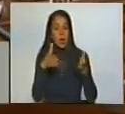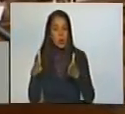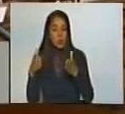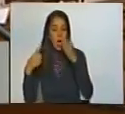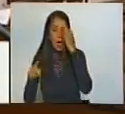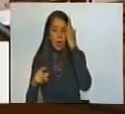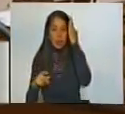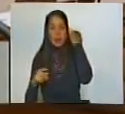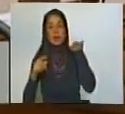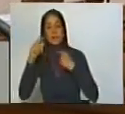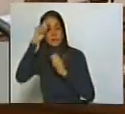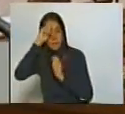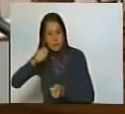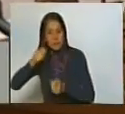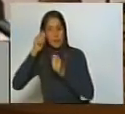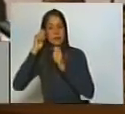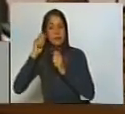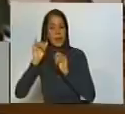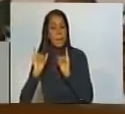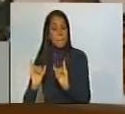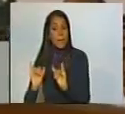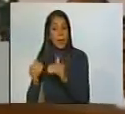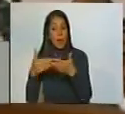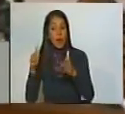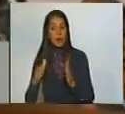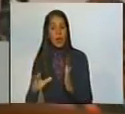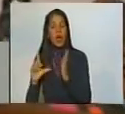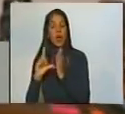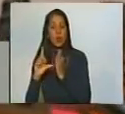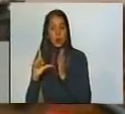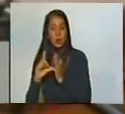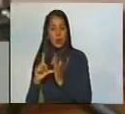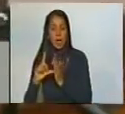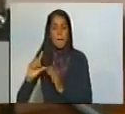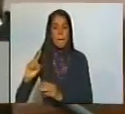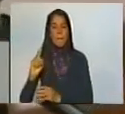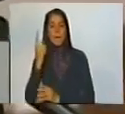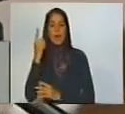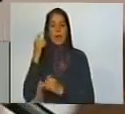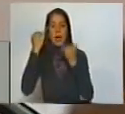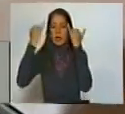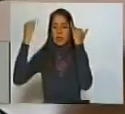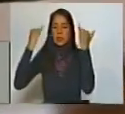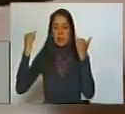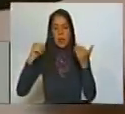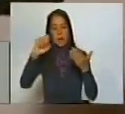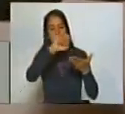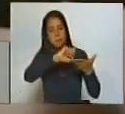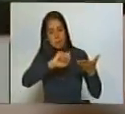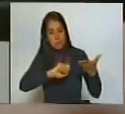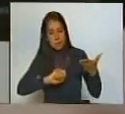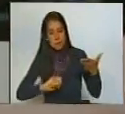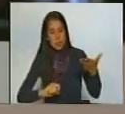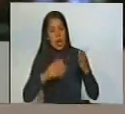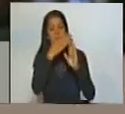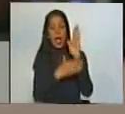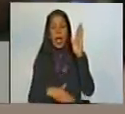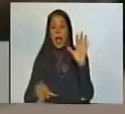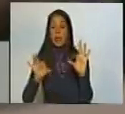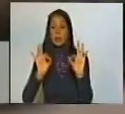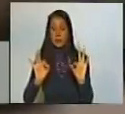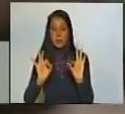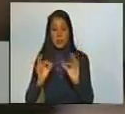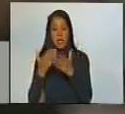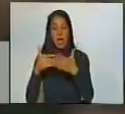quiero también reconocer que han sido justamente los estudiantes de educación media los primeros que han aportado en esta segunda fase de construcción del capítulo especial de